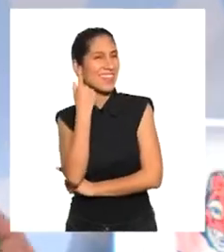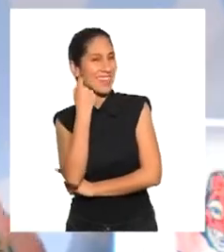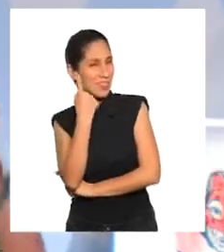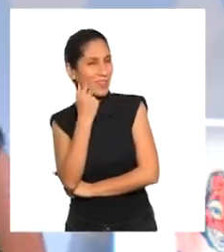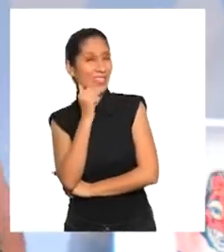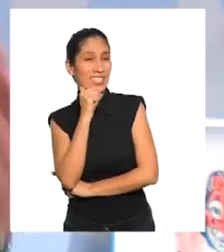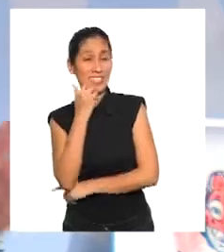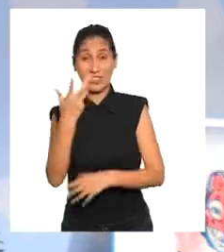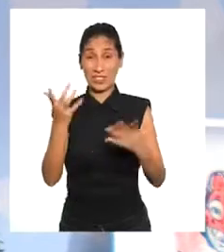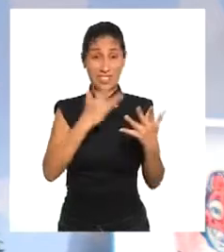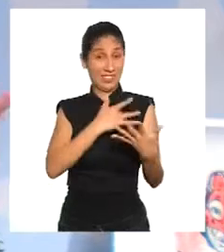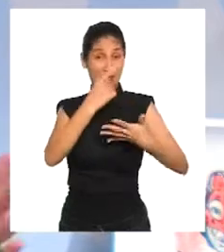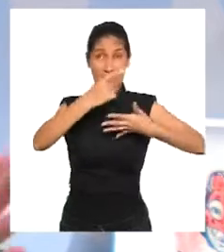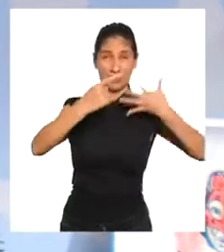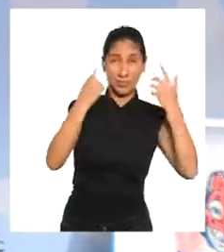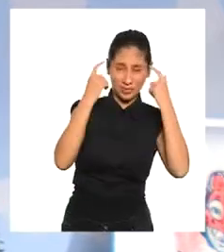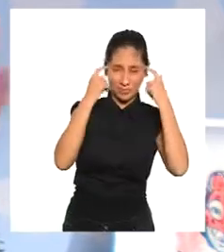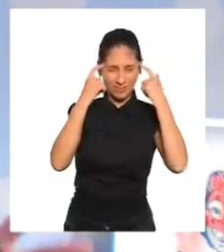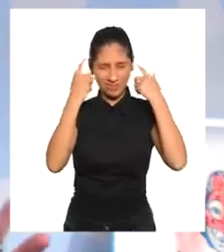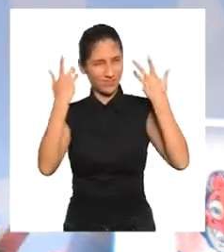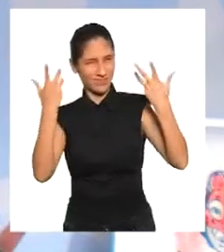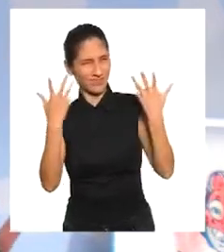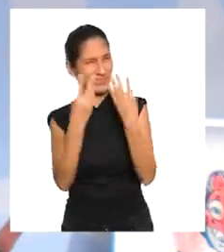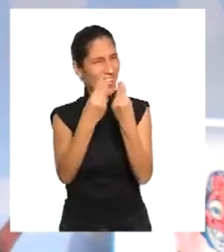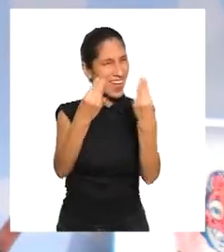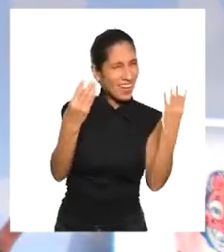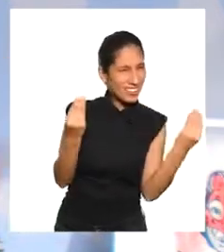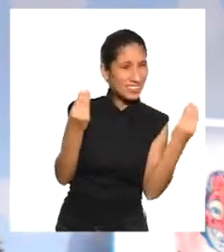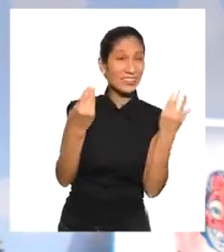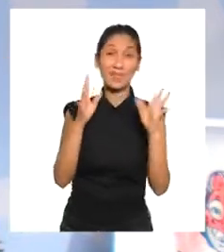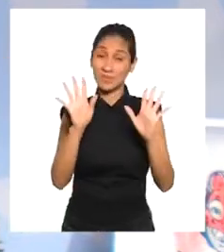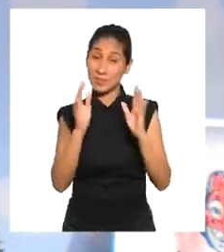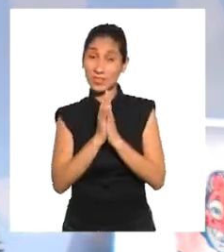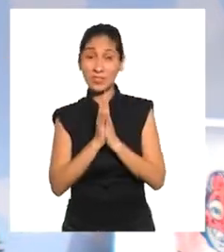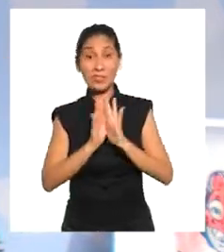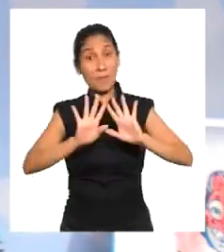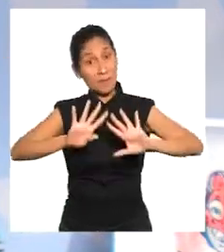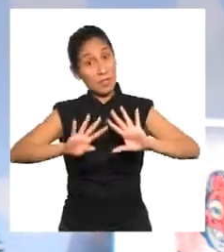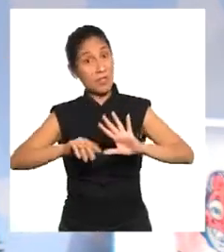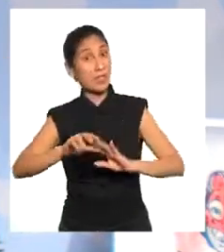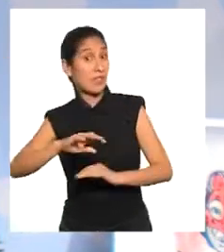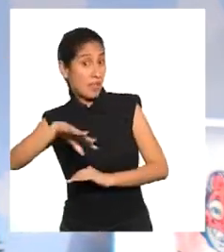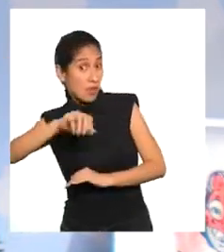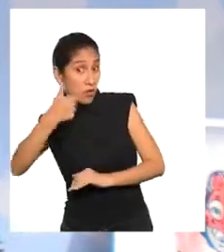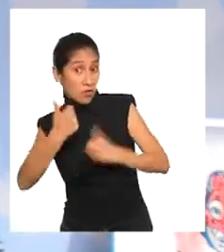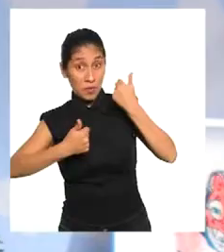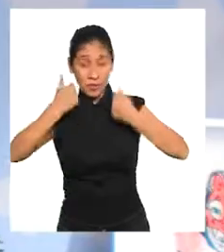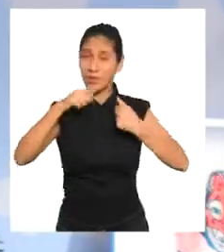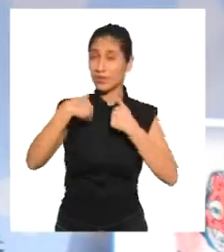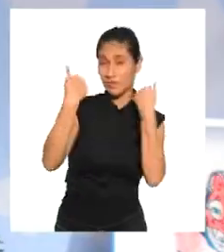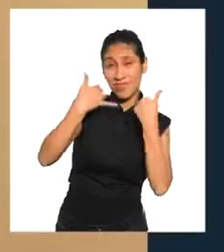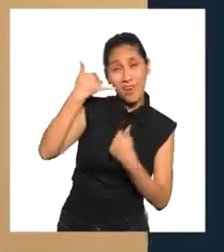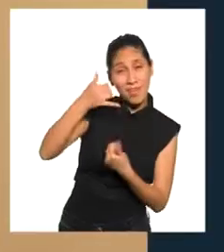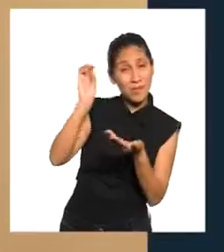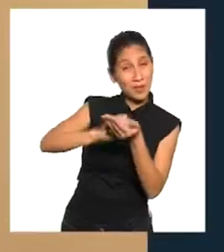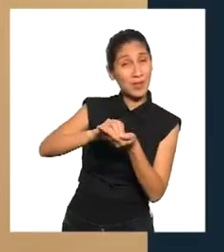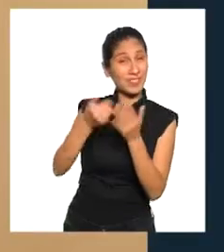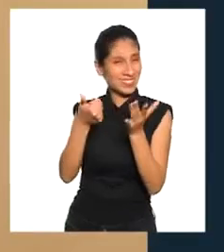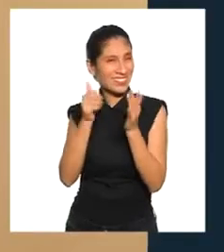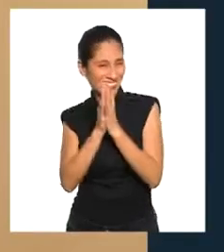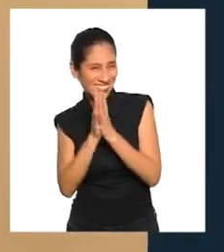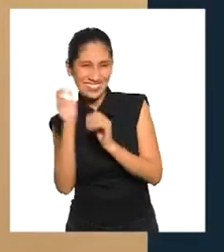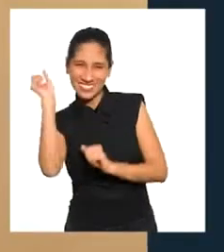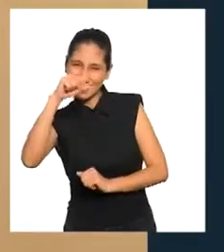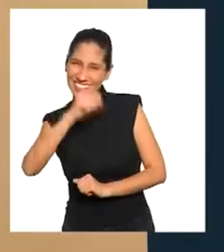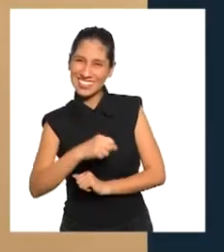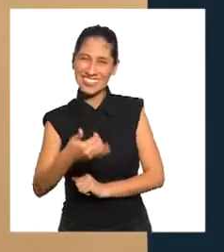Entiendo. Esto de las emociones me deja pensando en varias cosas. Si tengo alguna otra duda, la volveré a llamar, por favor. Claro,